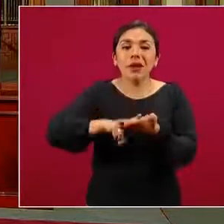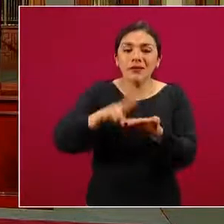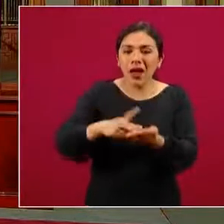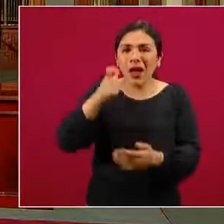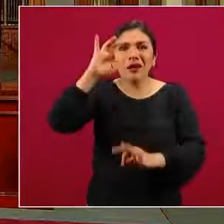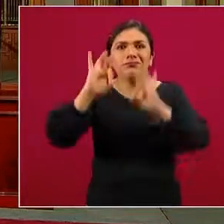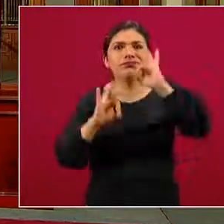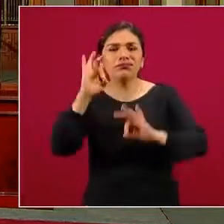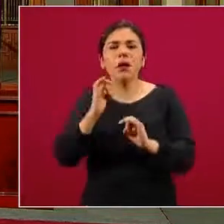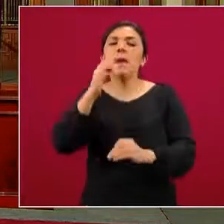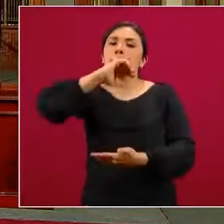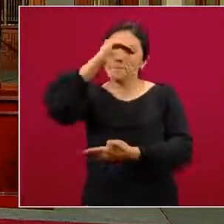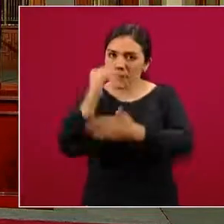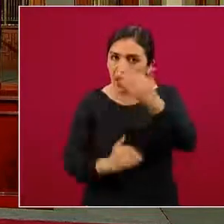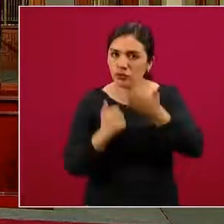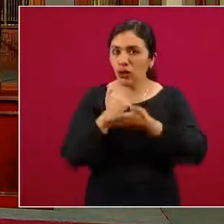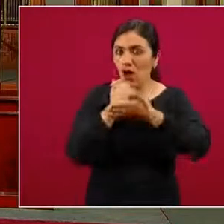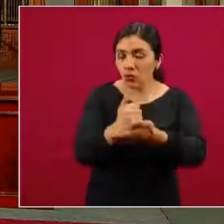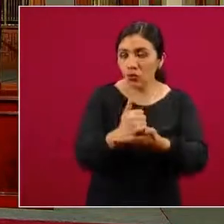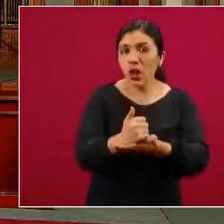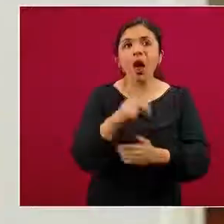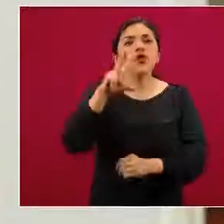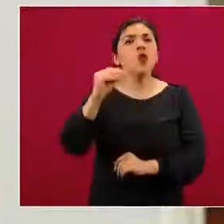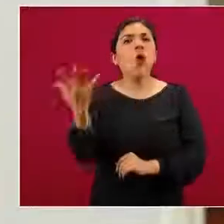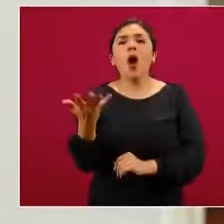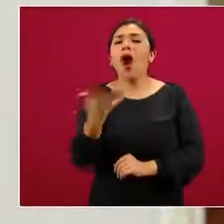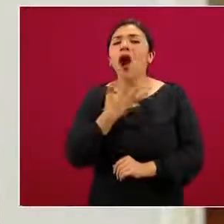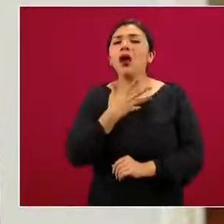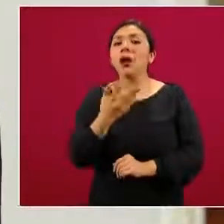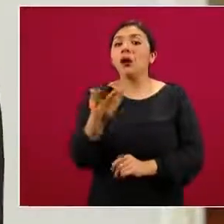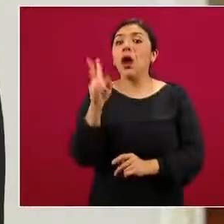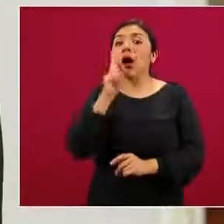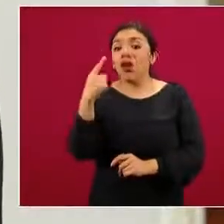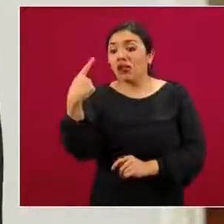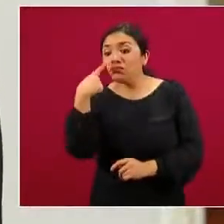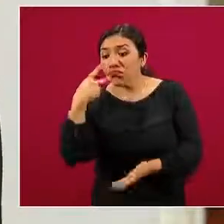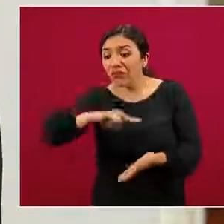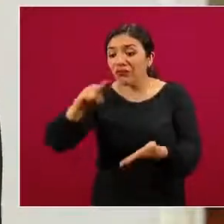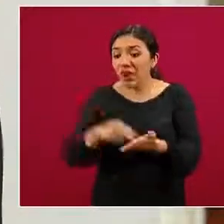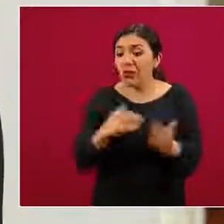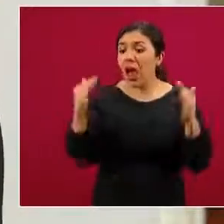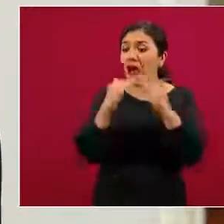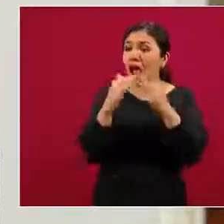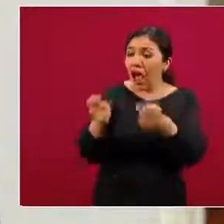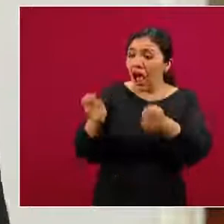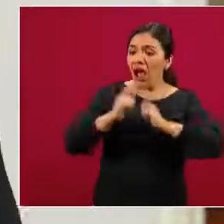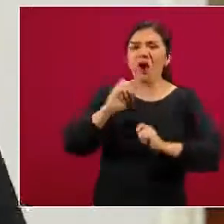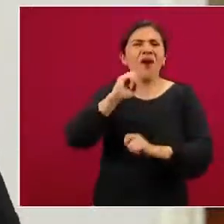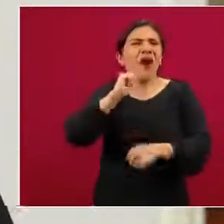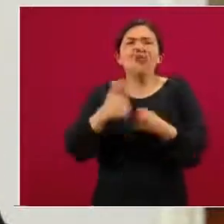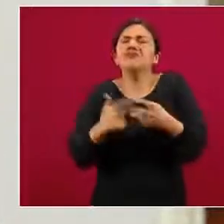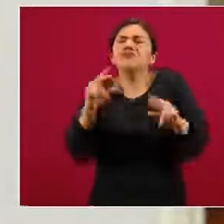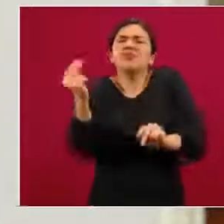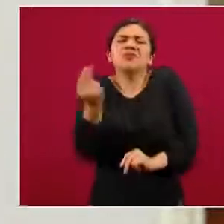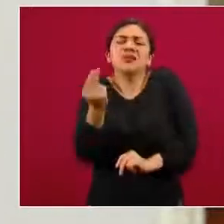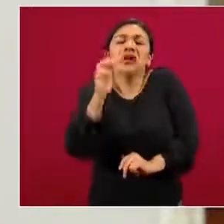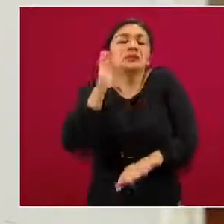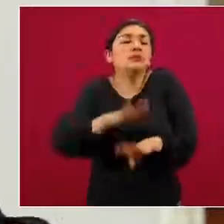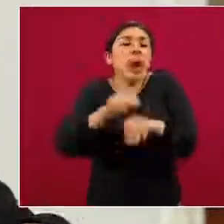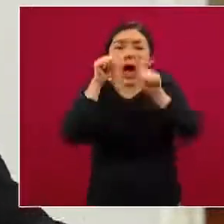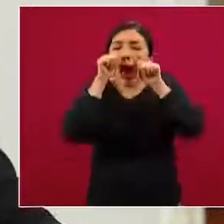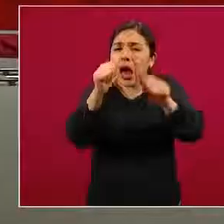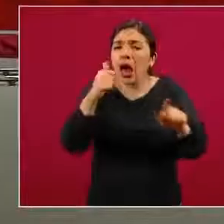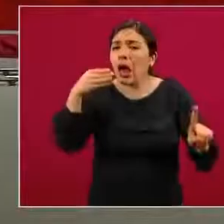financiero. No se piden garantías reales, hipotecarias, líquidas o prendarias, y están focalizados